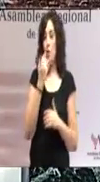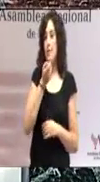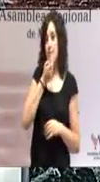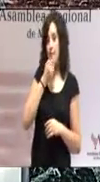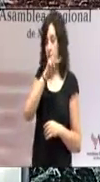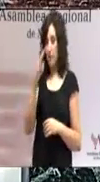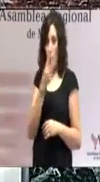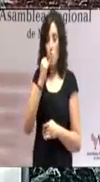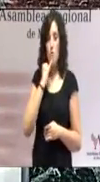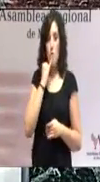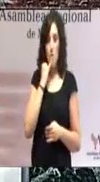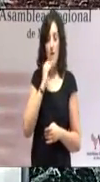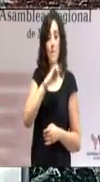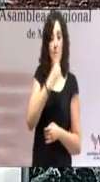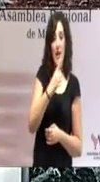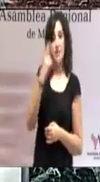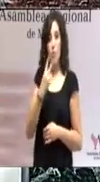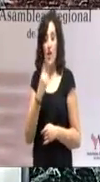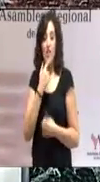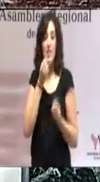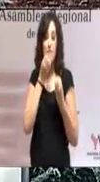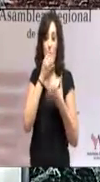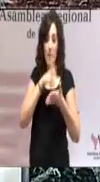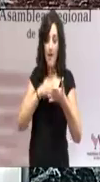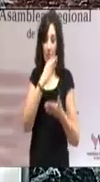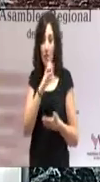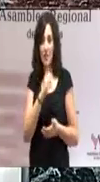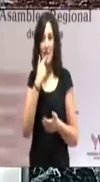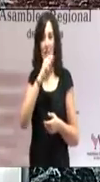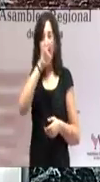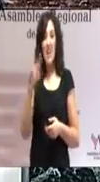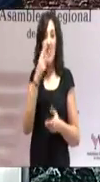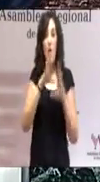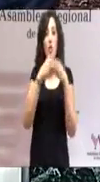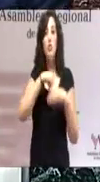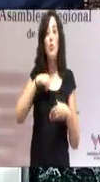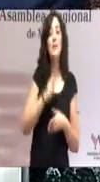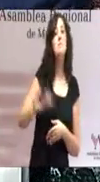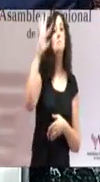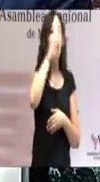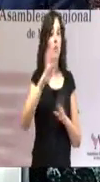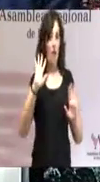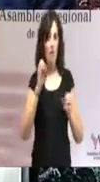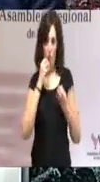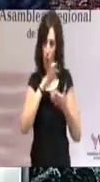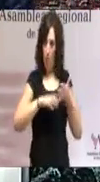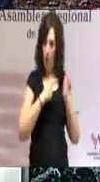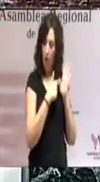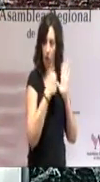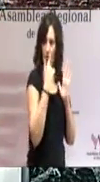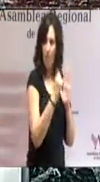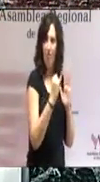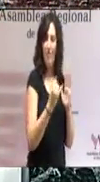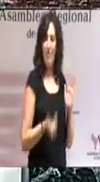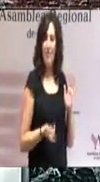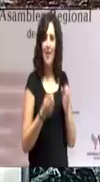segundo idioma, en primaria y secundaria, el informe del CES nos sitúa como tercera comunidad autónoma de España. Informe del CES. En los